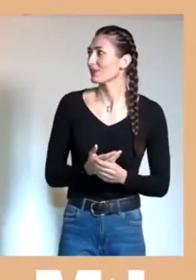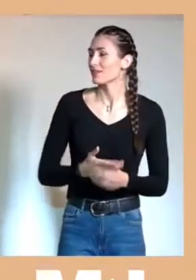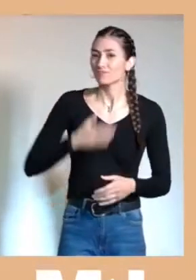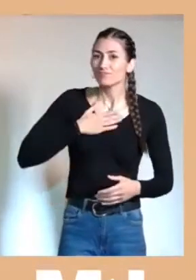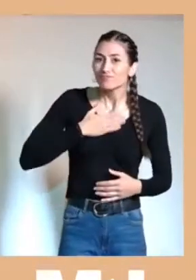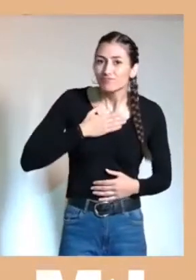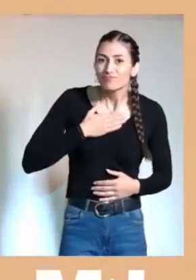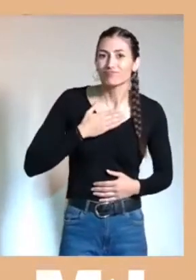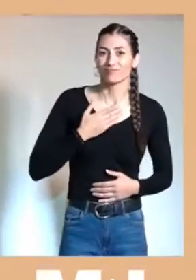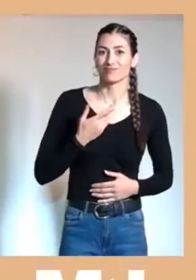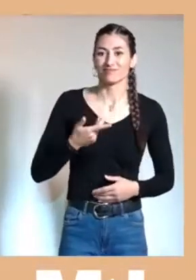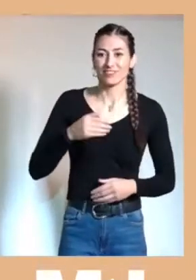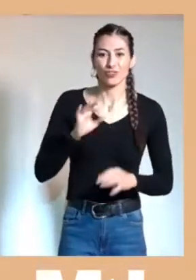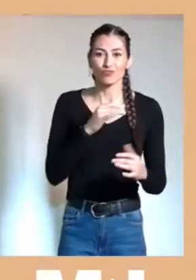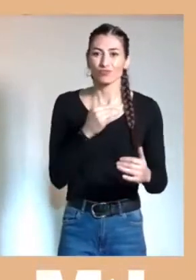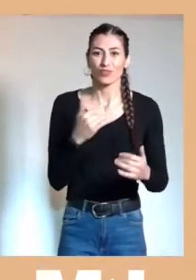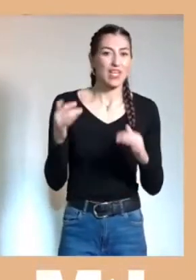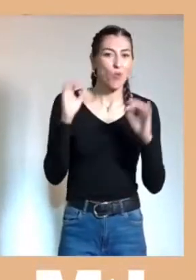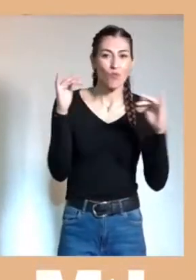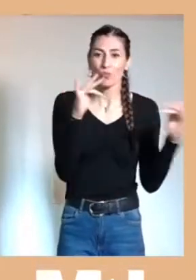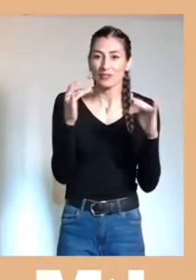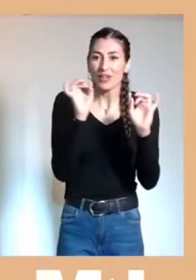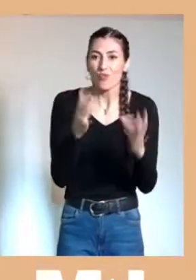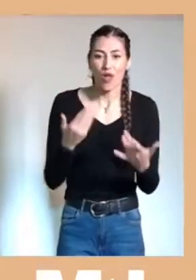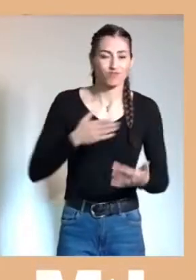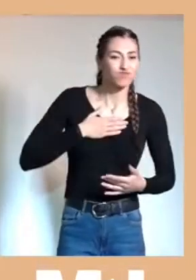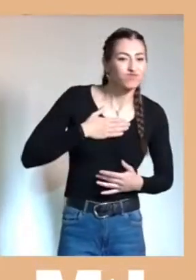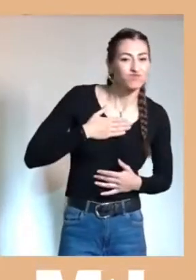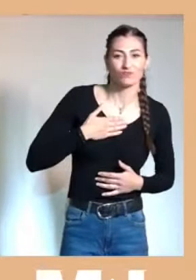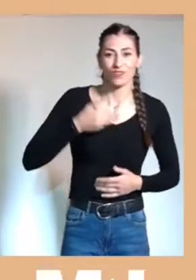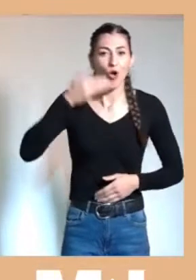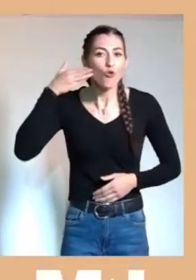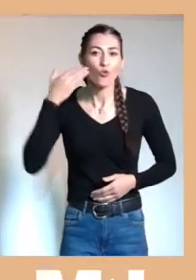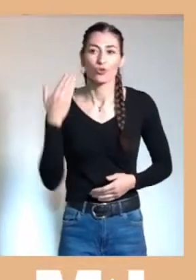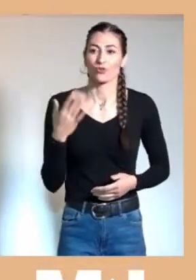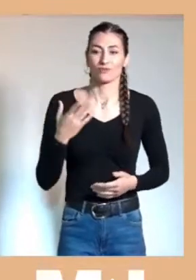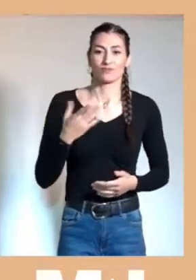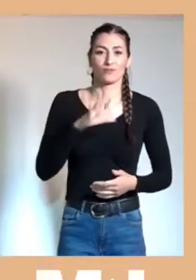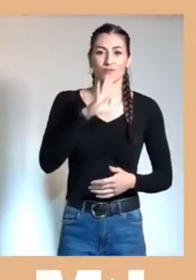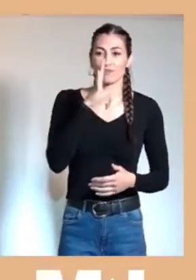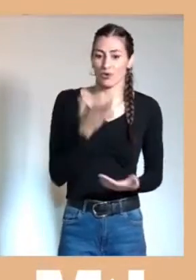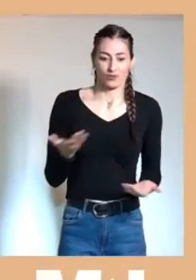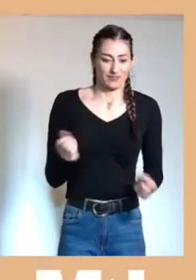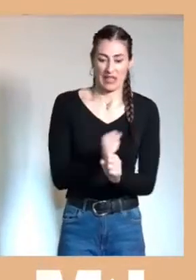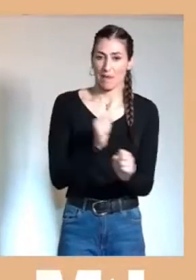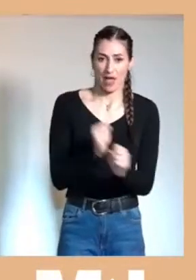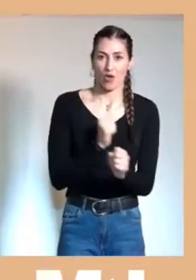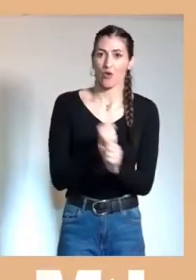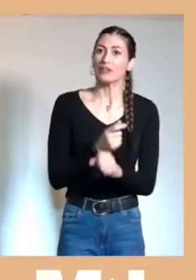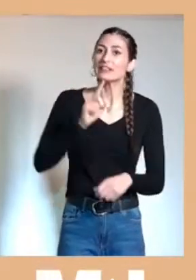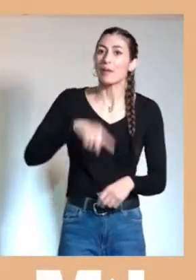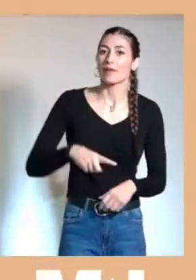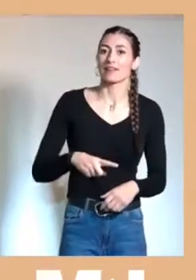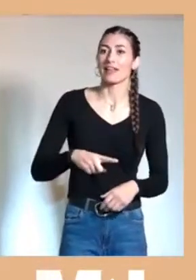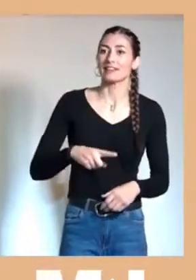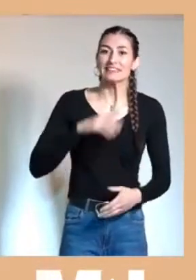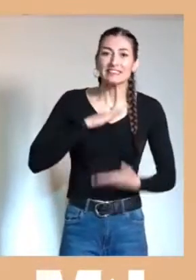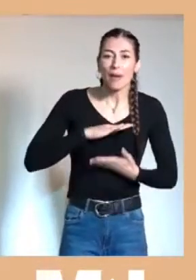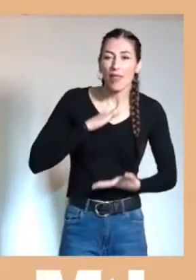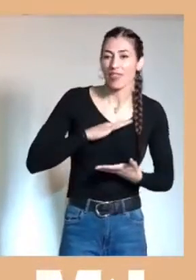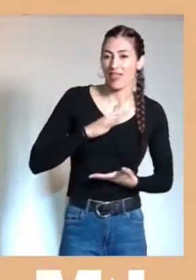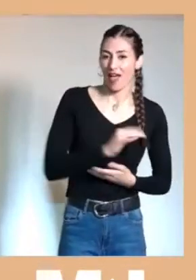futbolistas. Muy orgulloso del trabajo que hacemos y de la capacidad que estamos